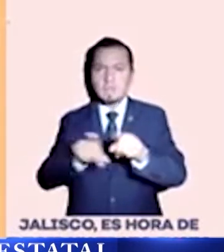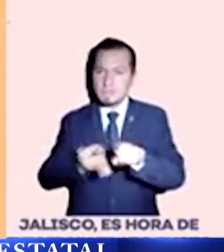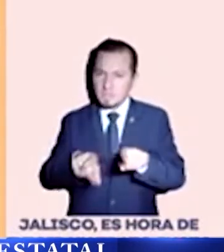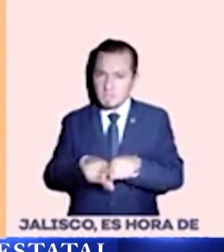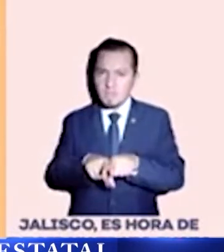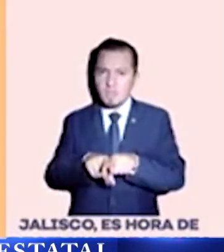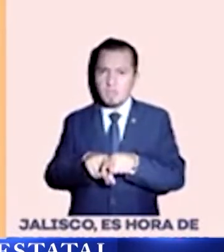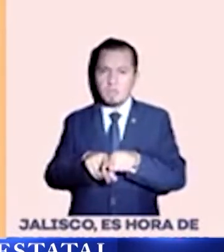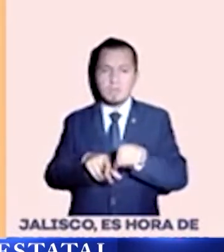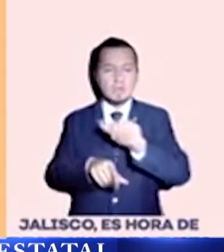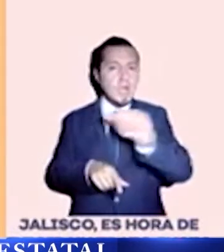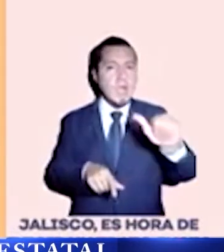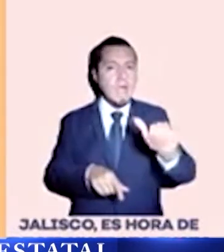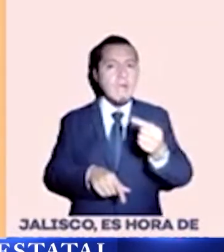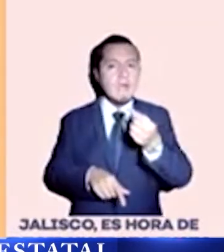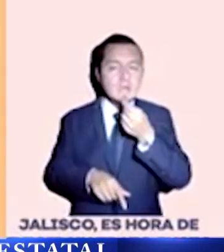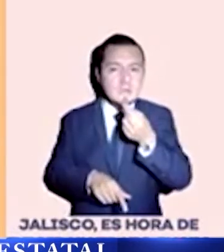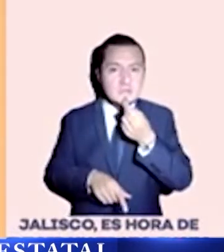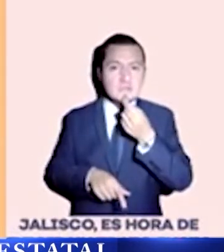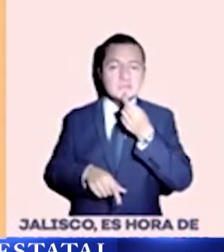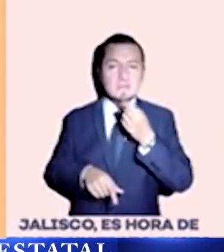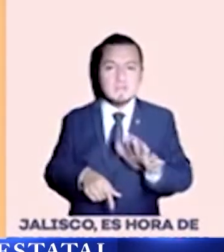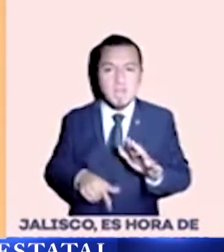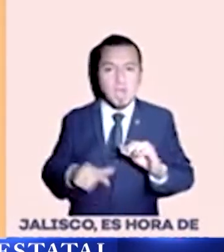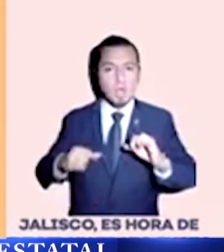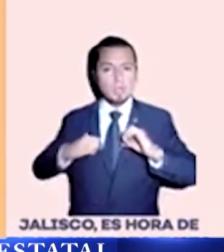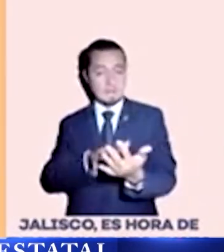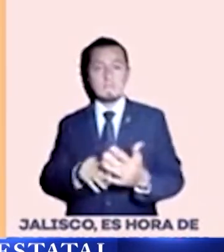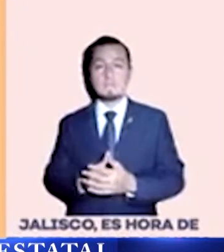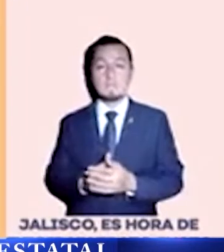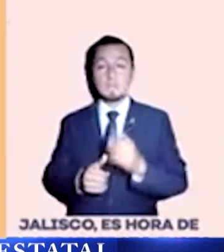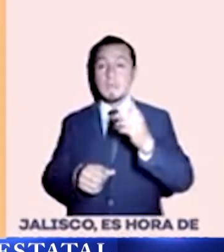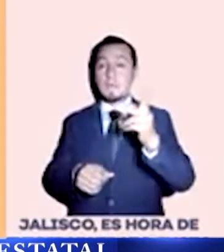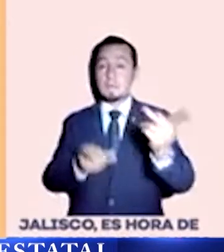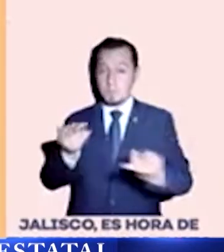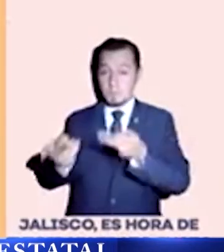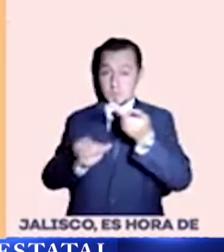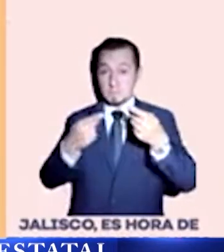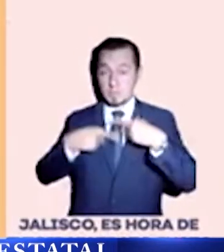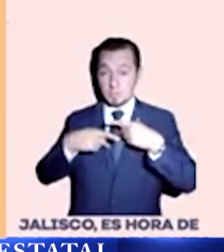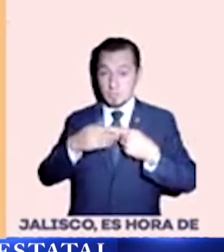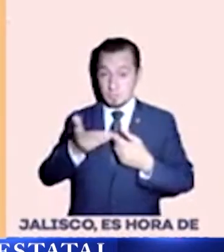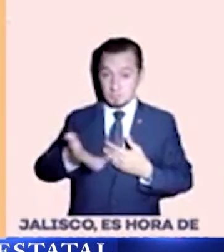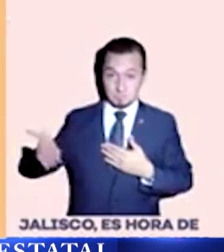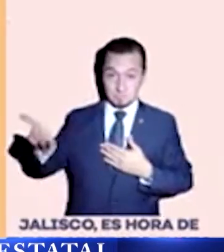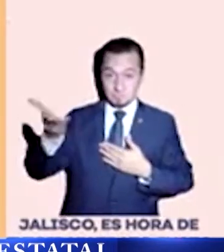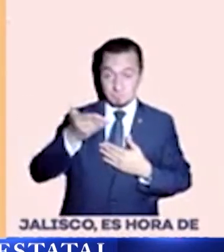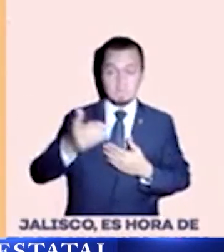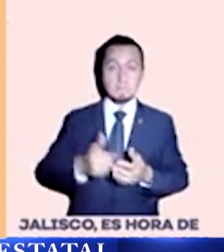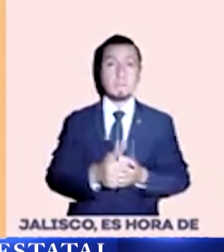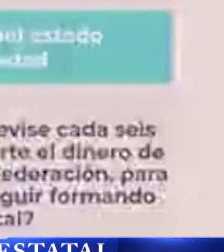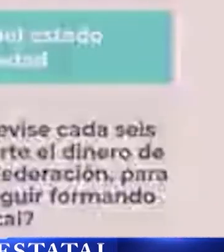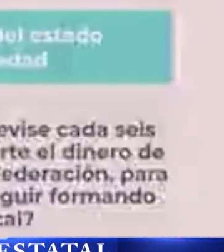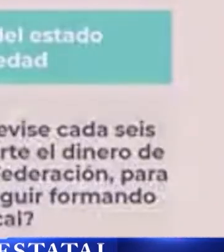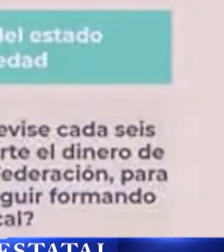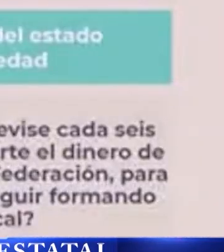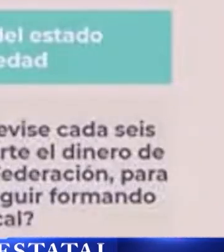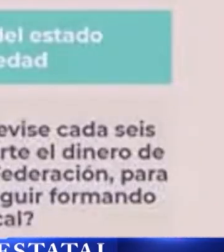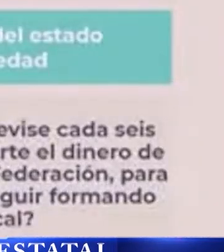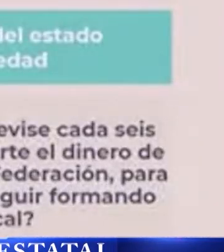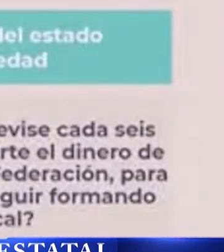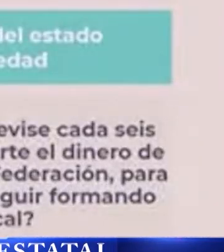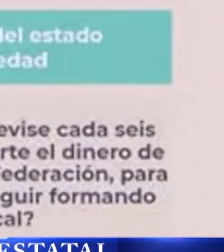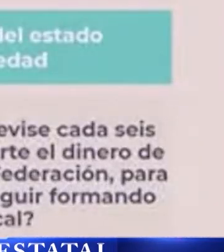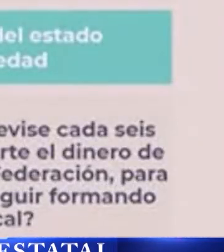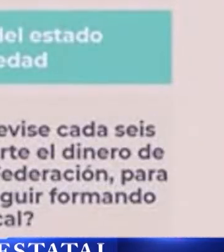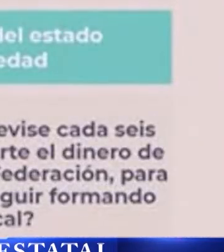para trabajar con los niños, las niñas y los adolescentes. La pregunta para los ciudadanos es la siguiente. ¿Estás de acuerdo en que